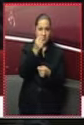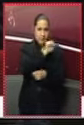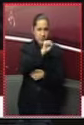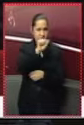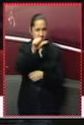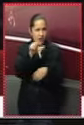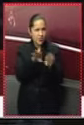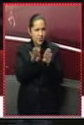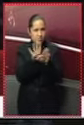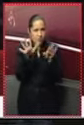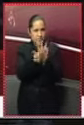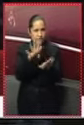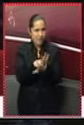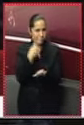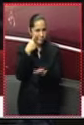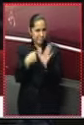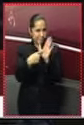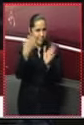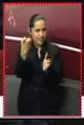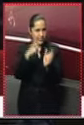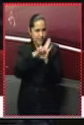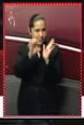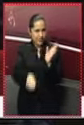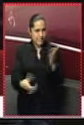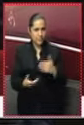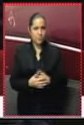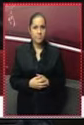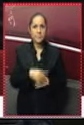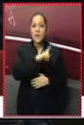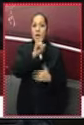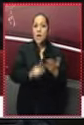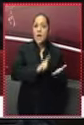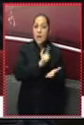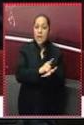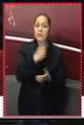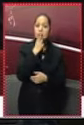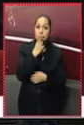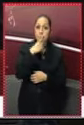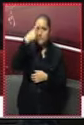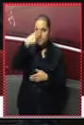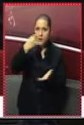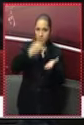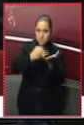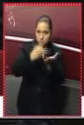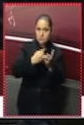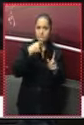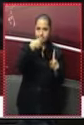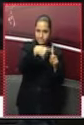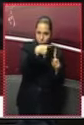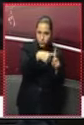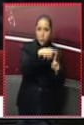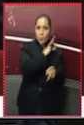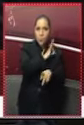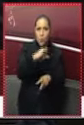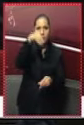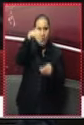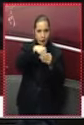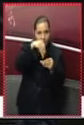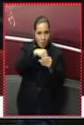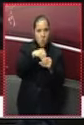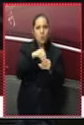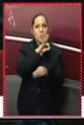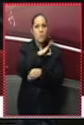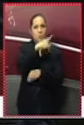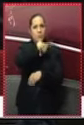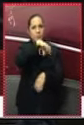ley refleja los beneficios fiscales para promover el ahorro y la inversión, así como para fomentar la formalización, y con ello